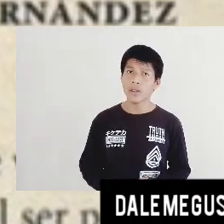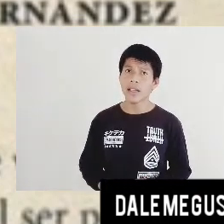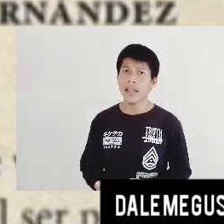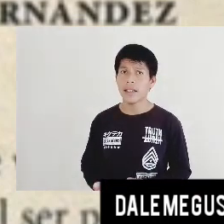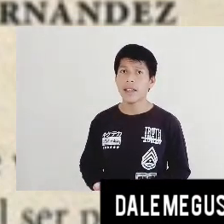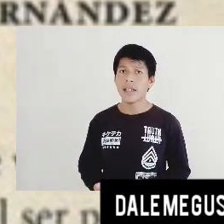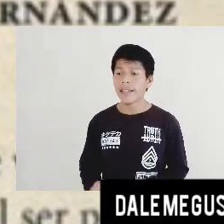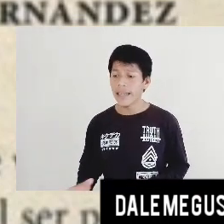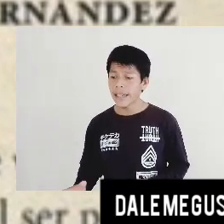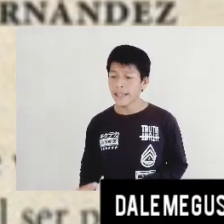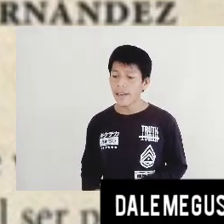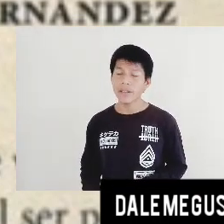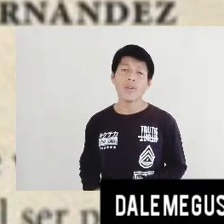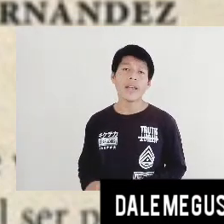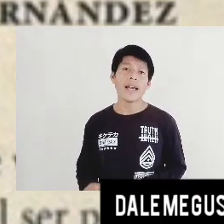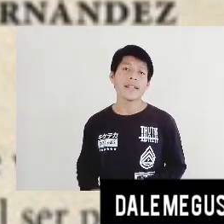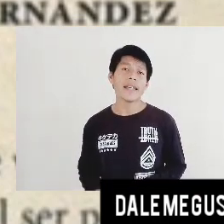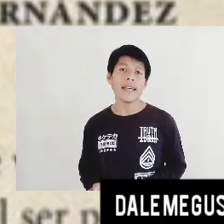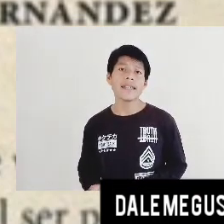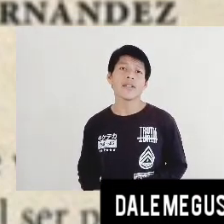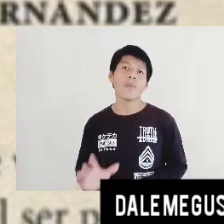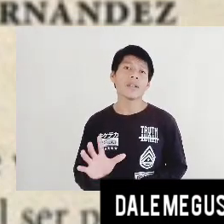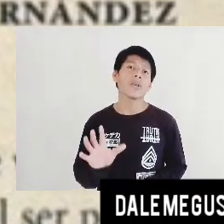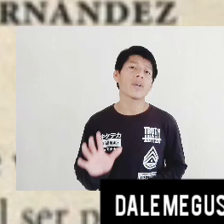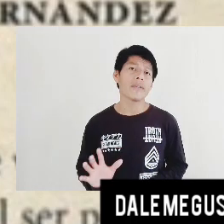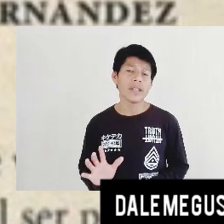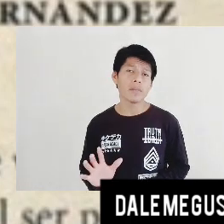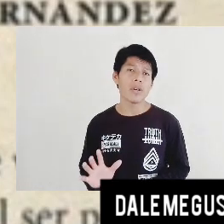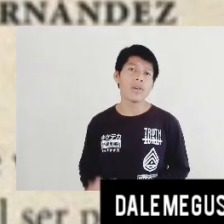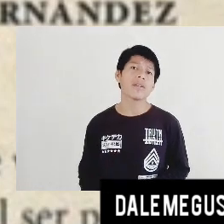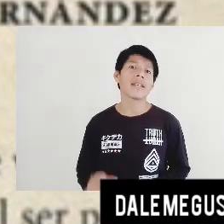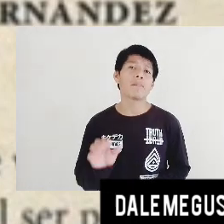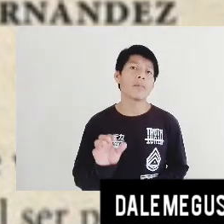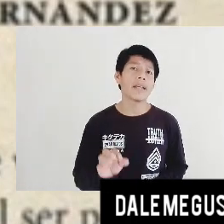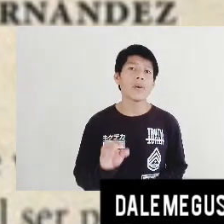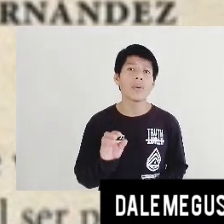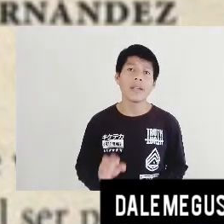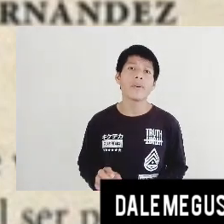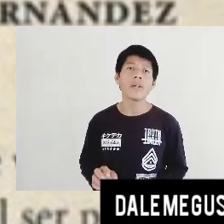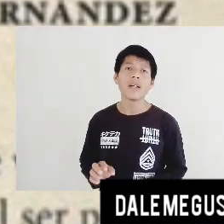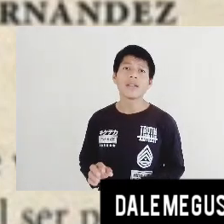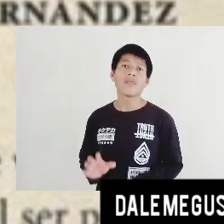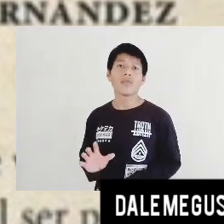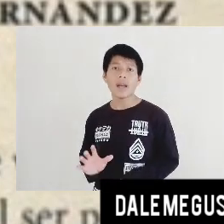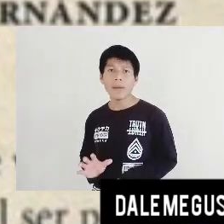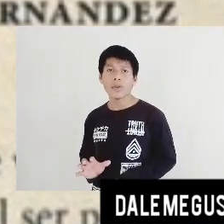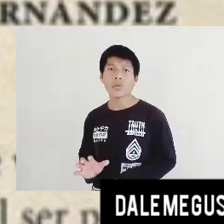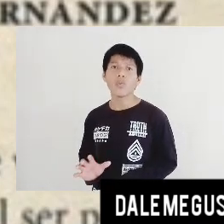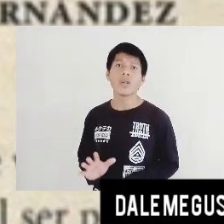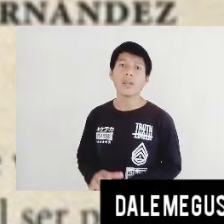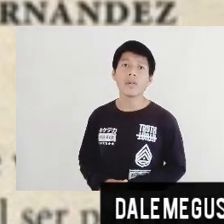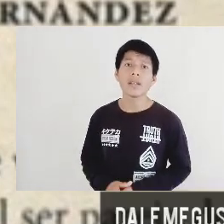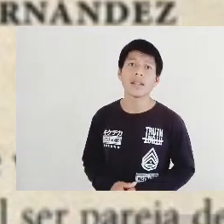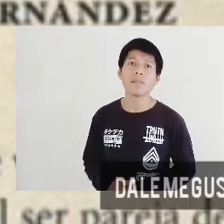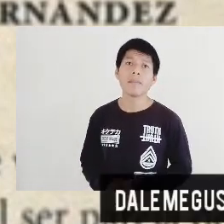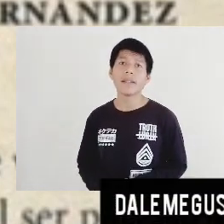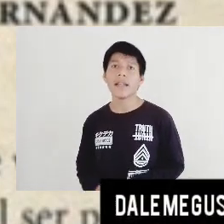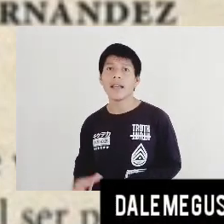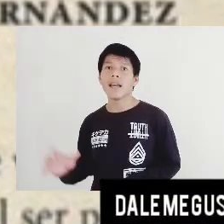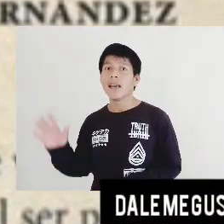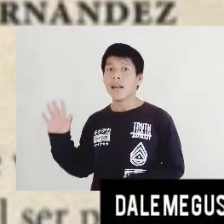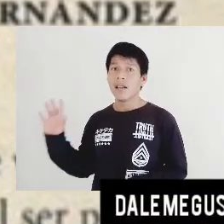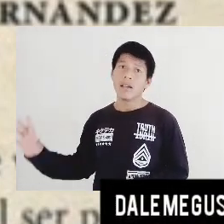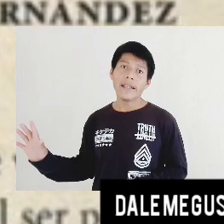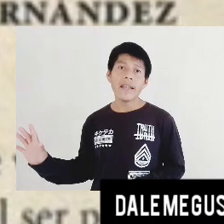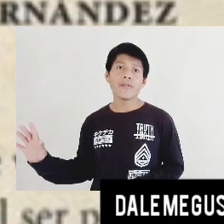podido demostrar nada. Y Elena Chávez lo que hace es cometer un gravísimo error de publicar un libro sin fundamentos, un libro que